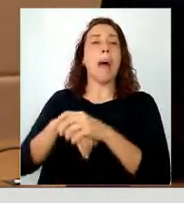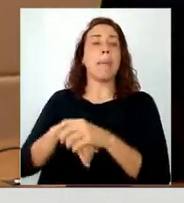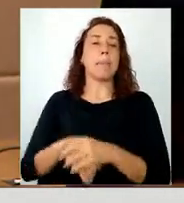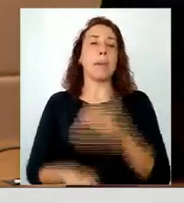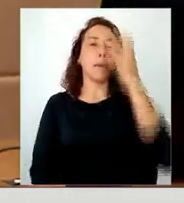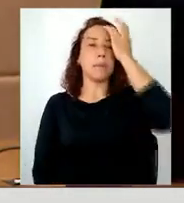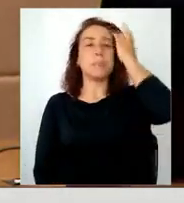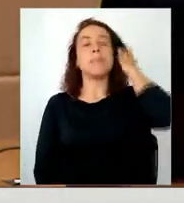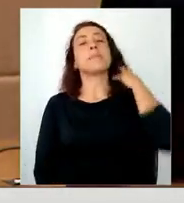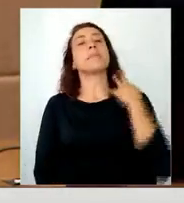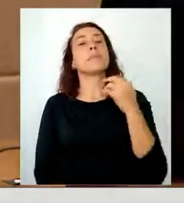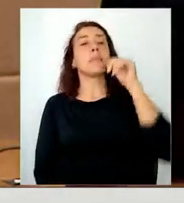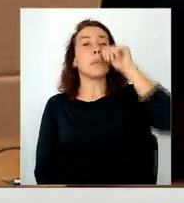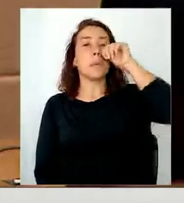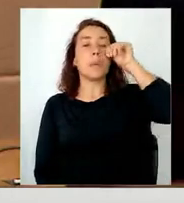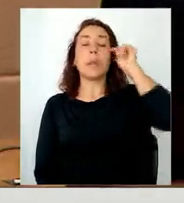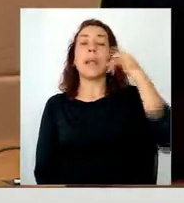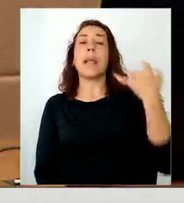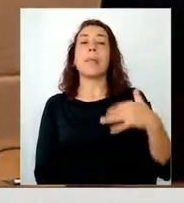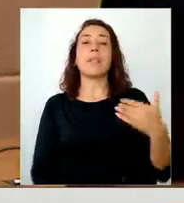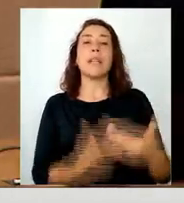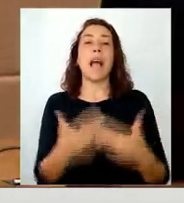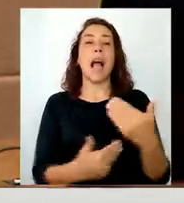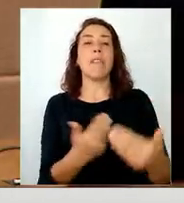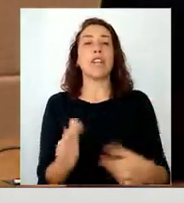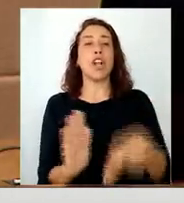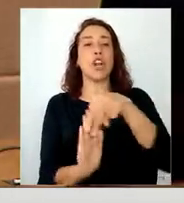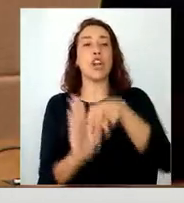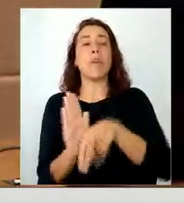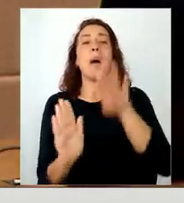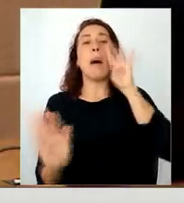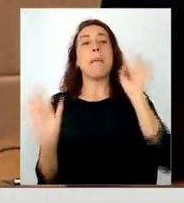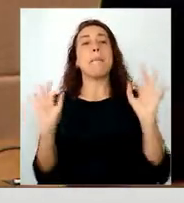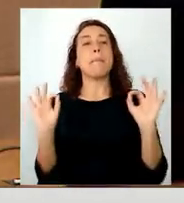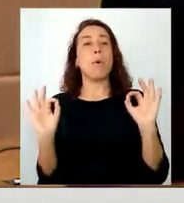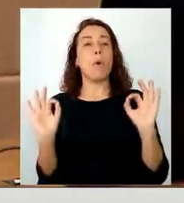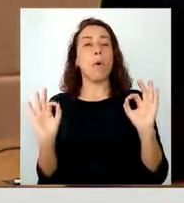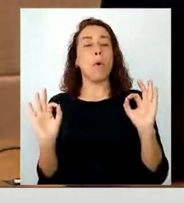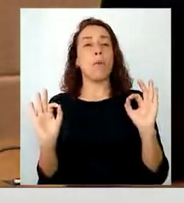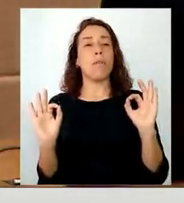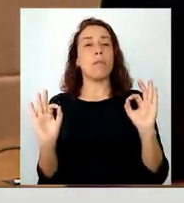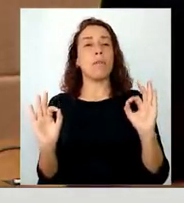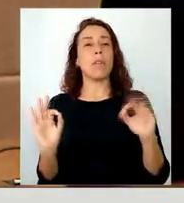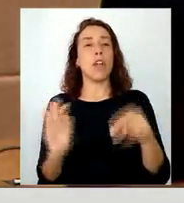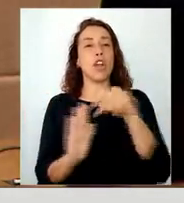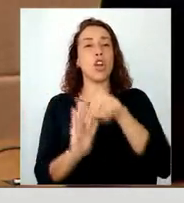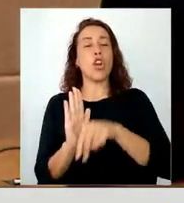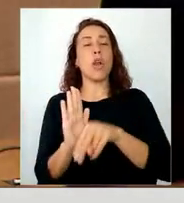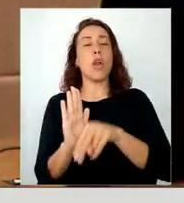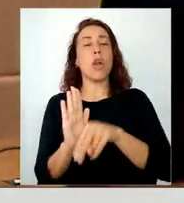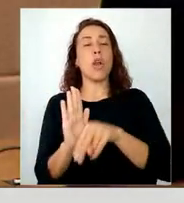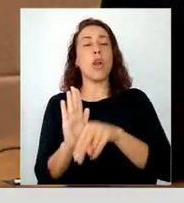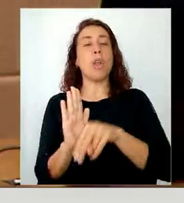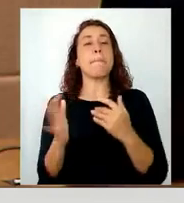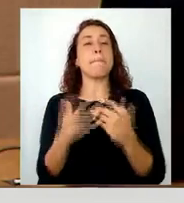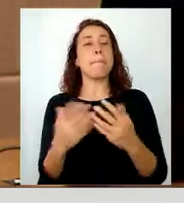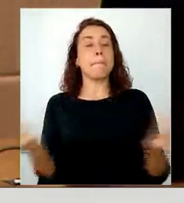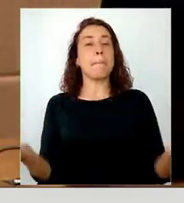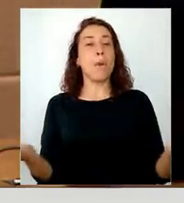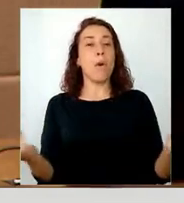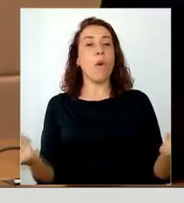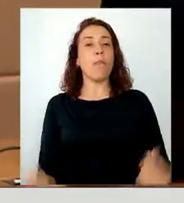importante que avancemos en normas de prioridad de estas características normas de probabilidad que no tienen que afectar solo el